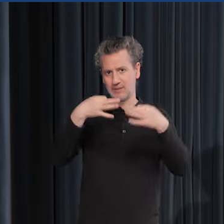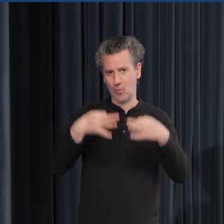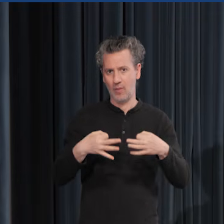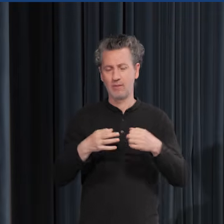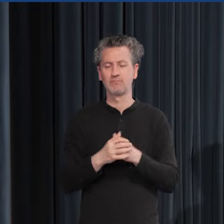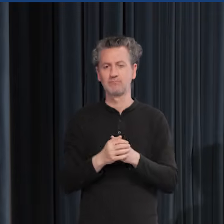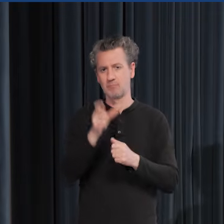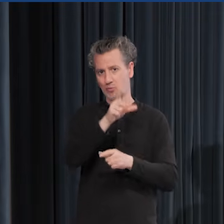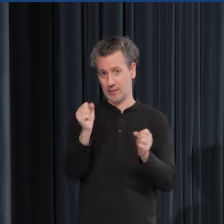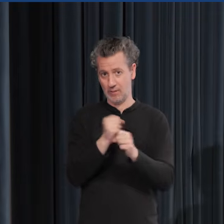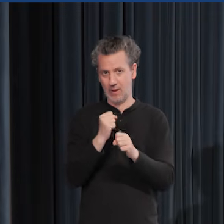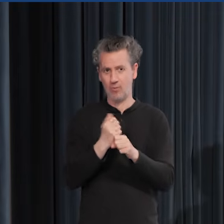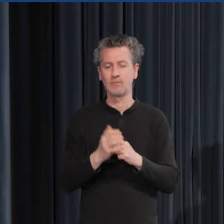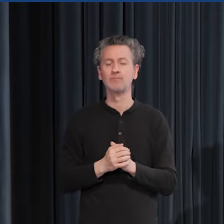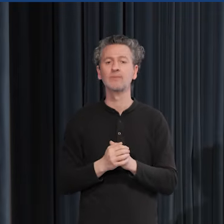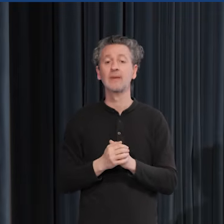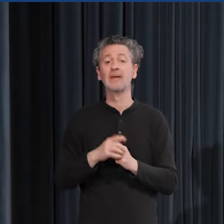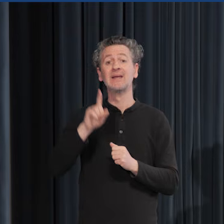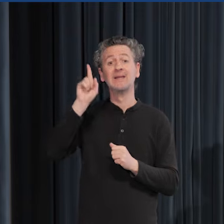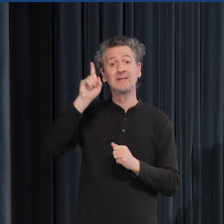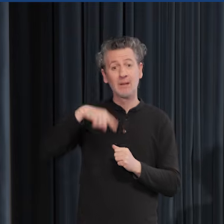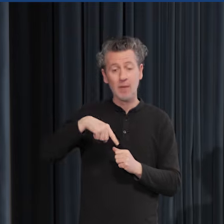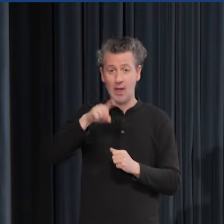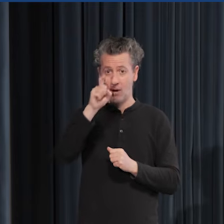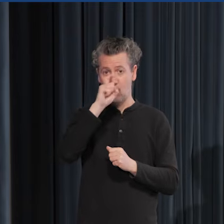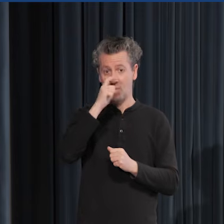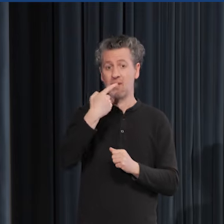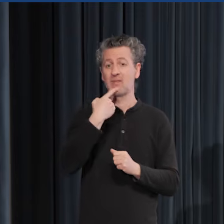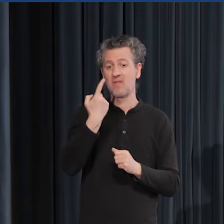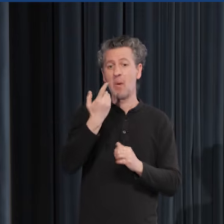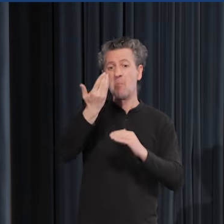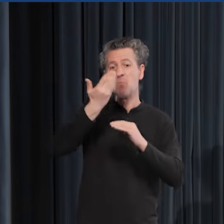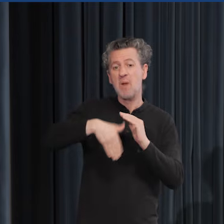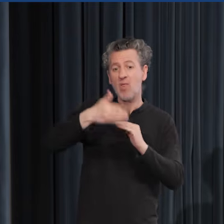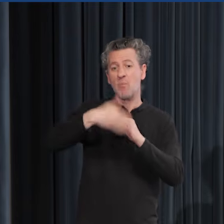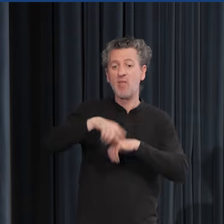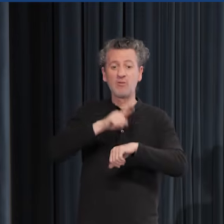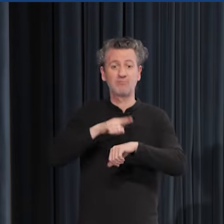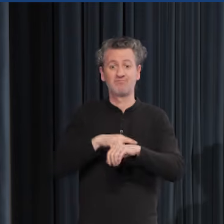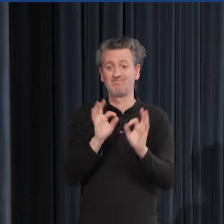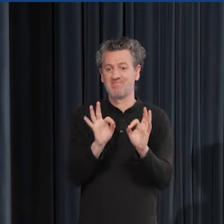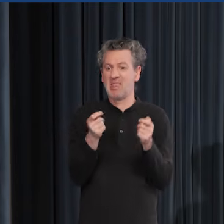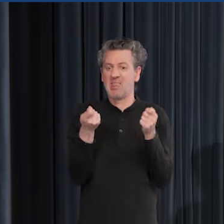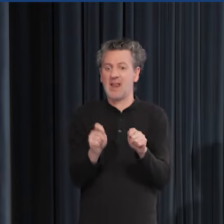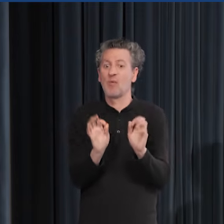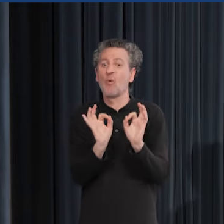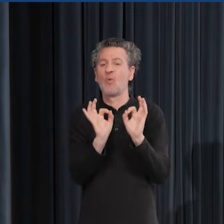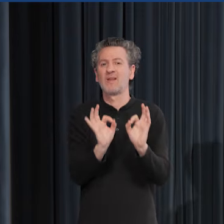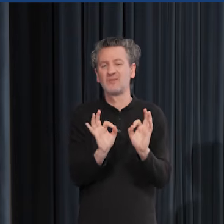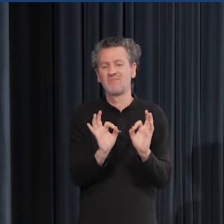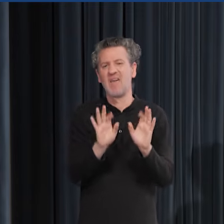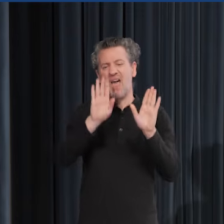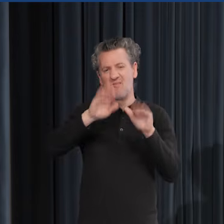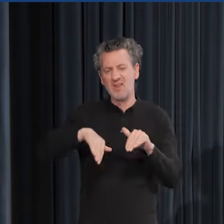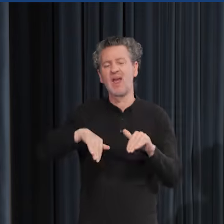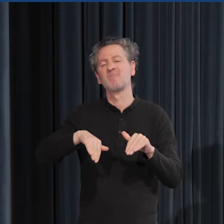por último, no podemos olvidar que las obras de construcción suelen regirse por unos plazos muy concretos y cerrados, lo cual puede implicar, a